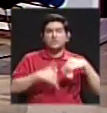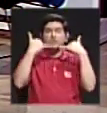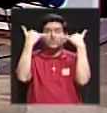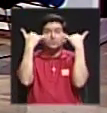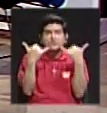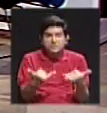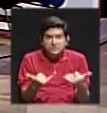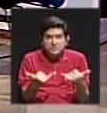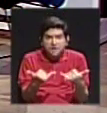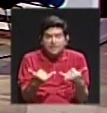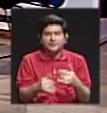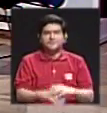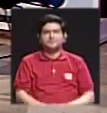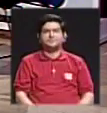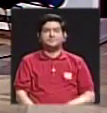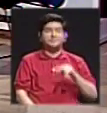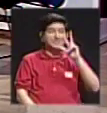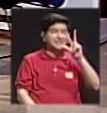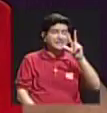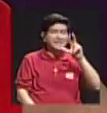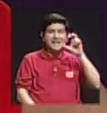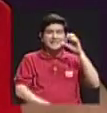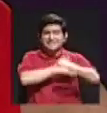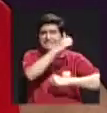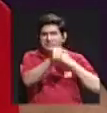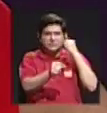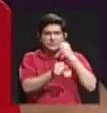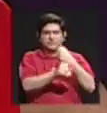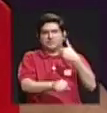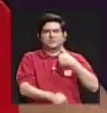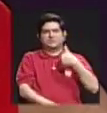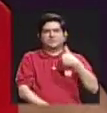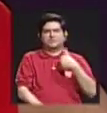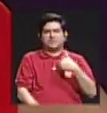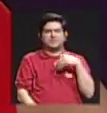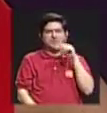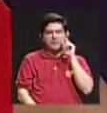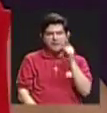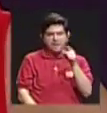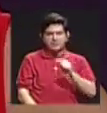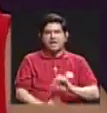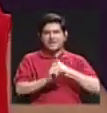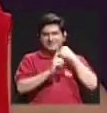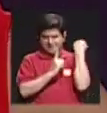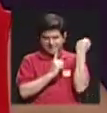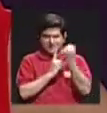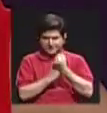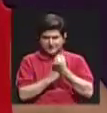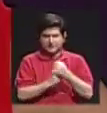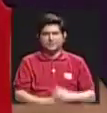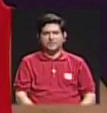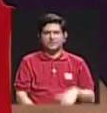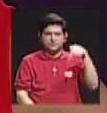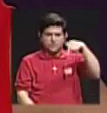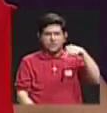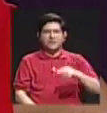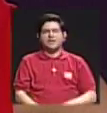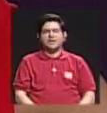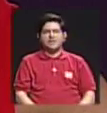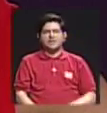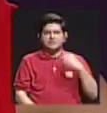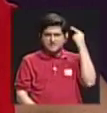ya al menos tres siglos que tenemos de esta condición en nuestro